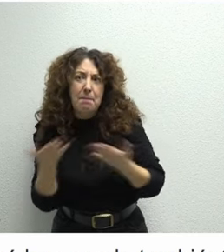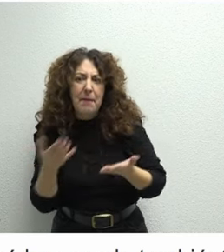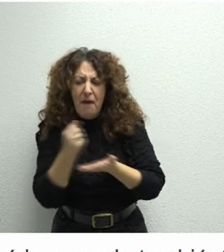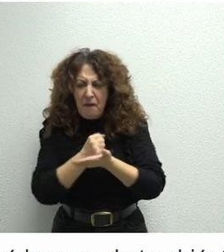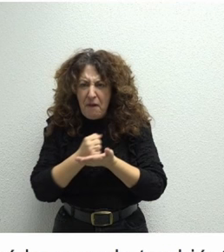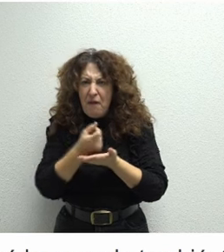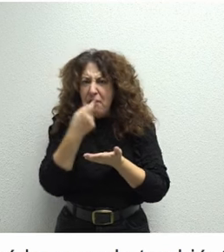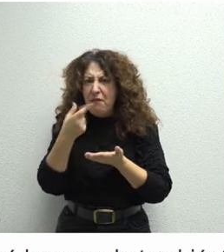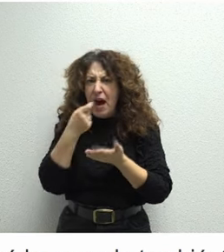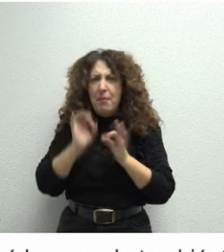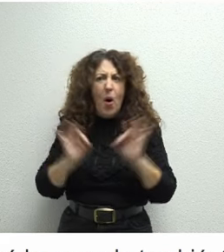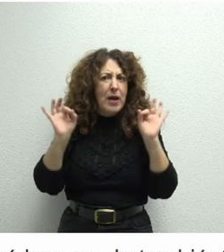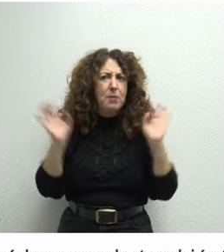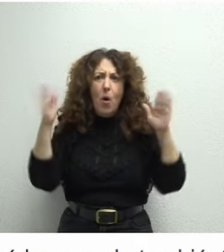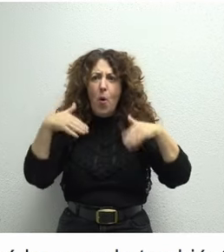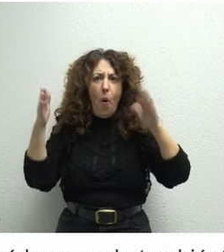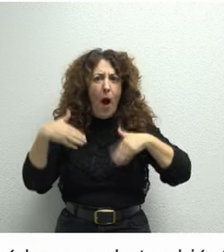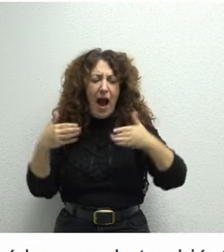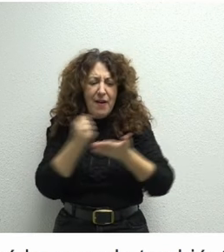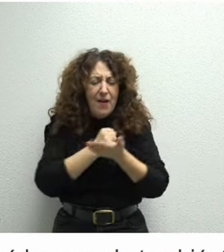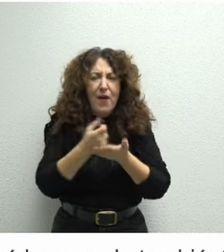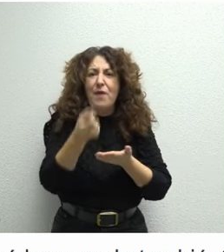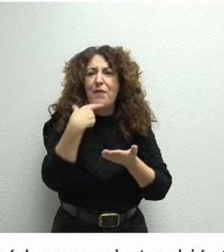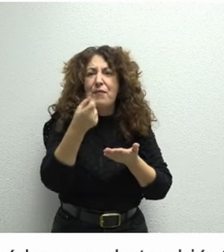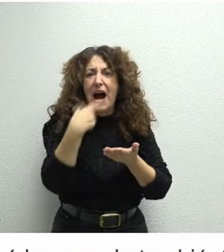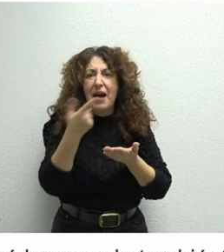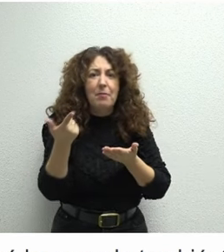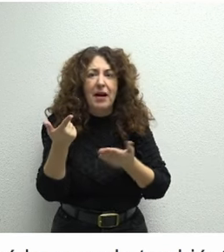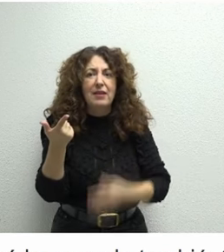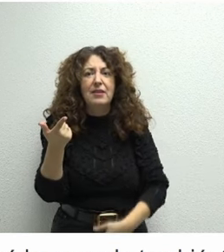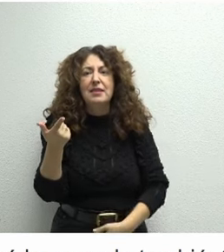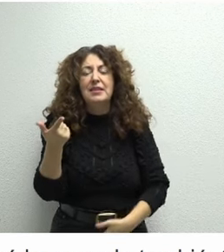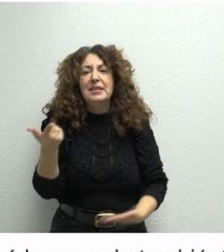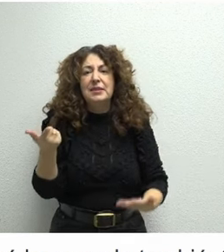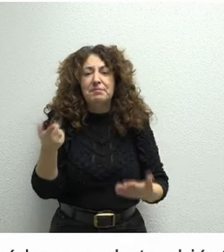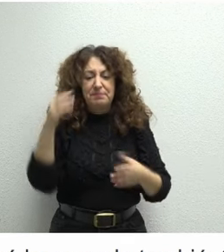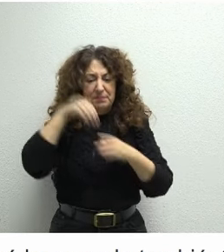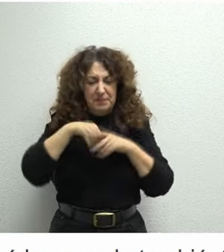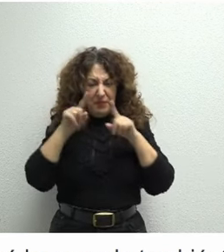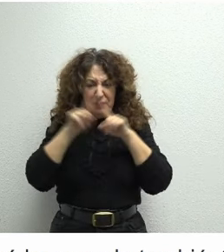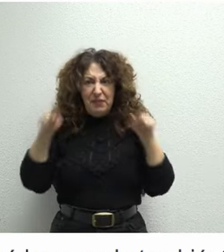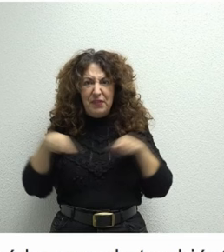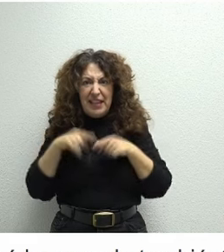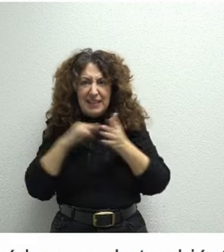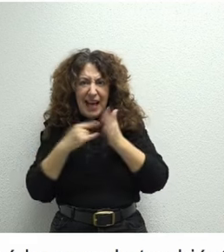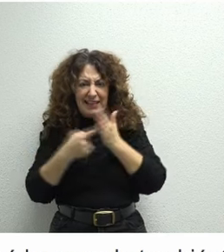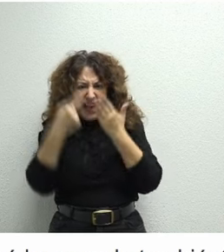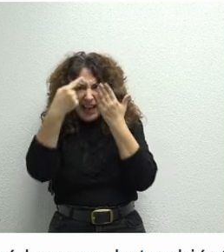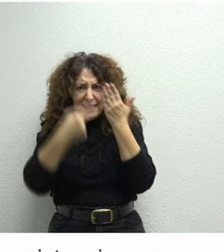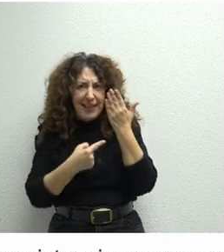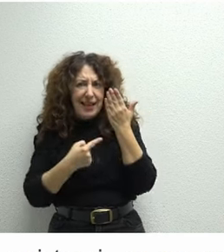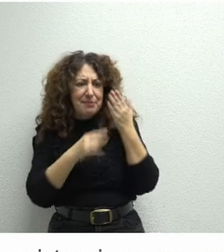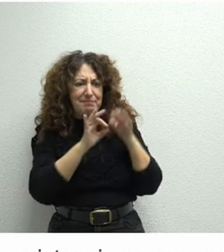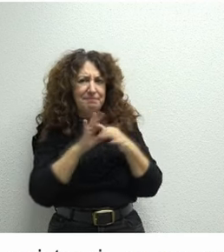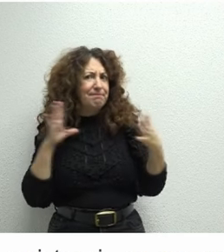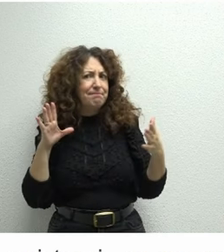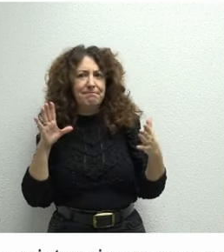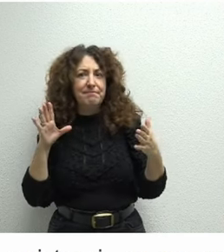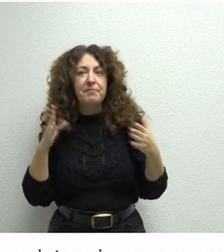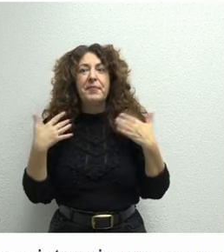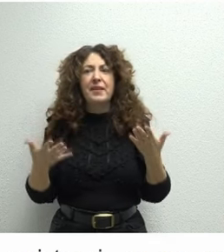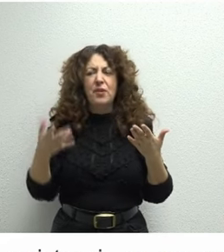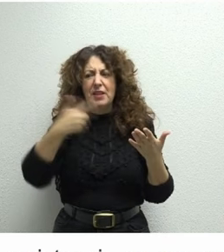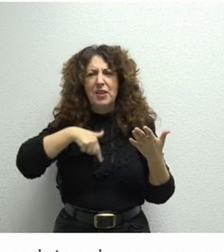específicos tenemos fármacos que todos están todas las indicaciones están fuera de ficha técnica entonces eh ahí eh nos manejamos con con